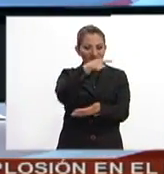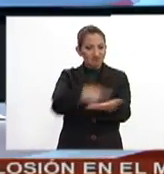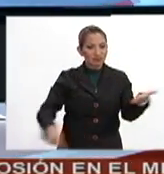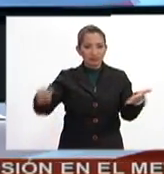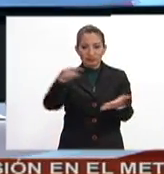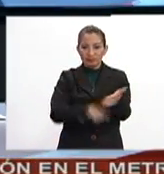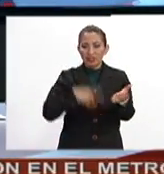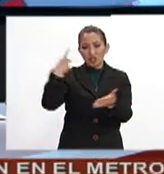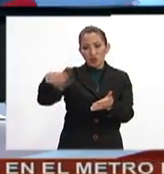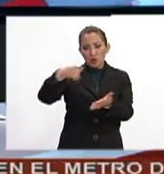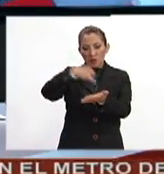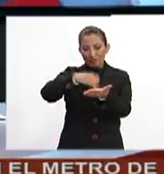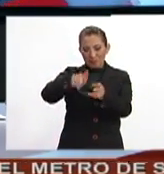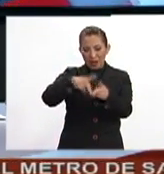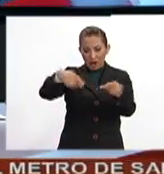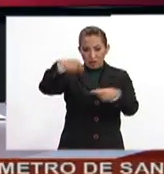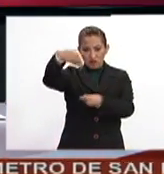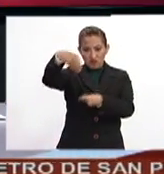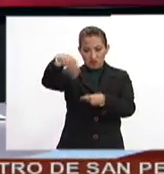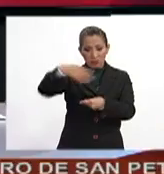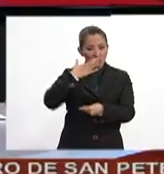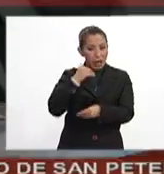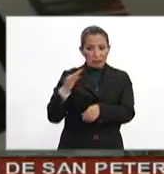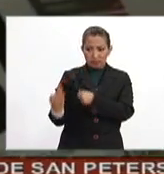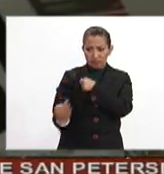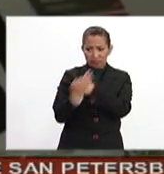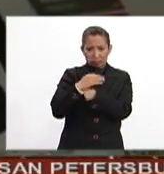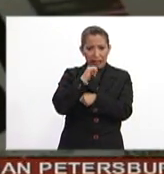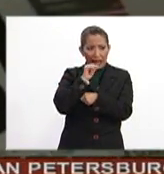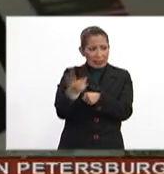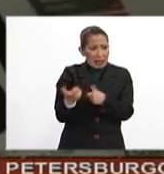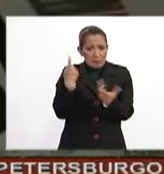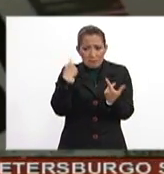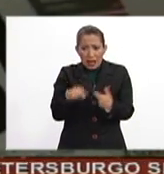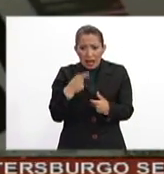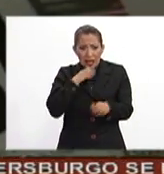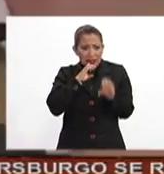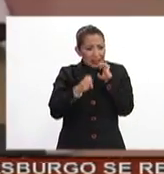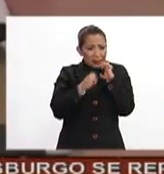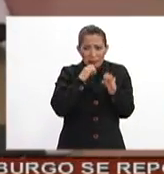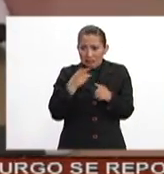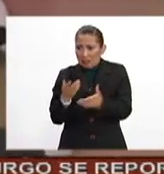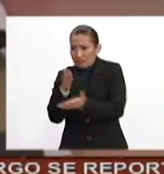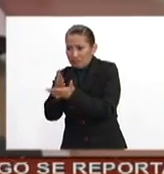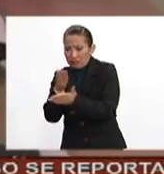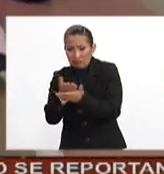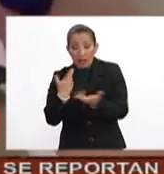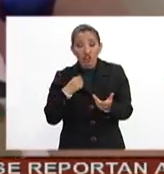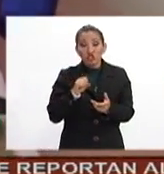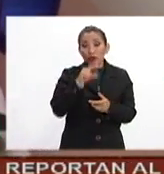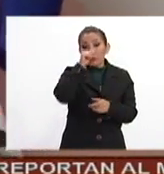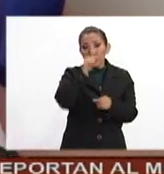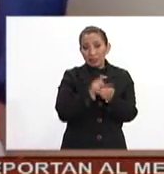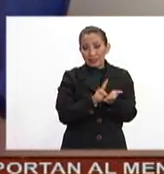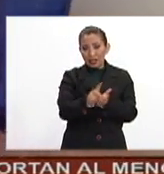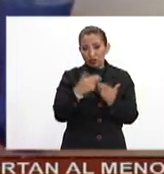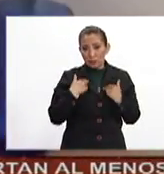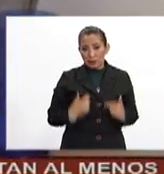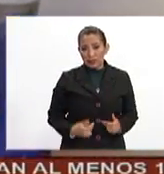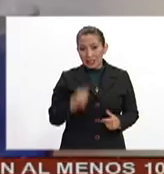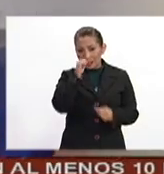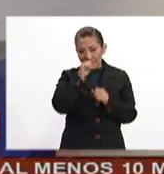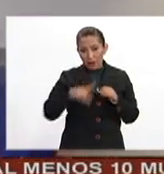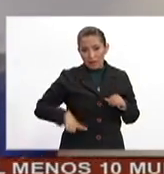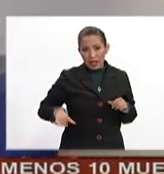impresa, argumentando que no existen garantías ni seguridad para ejercer el periodismo crítico, el subsecretario de Derechos Humanos de la